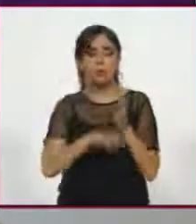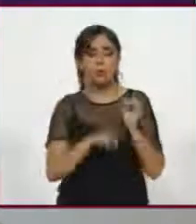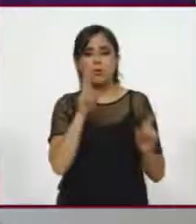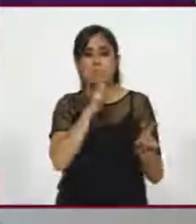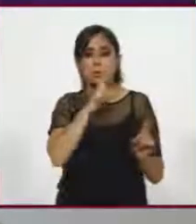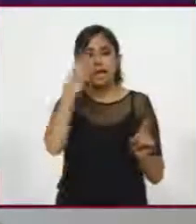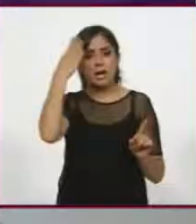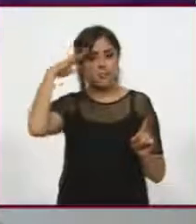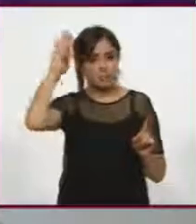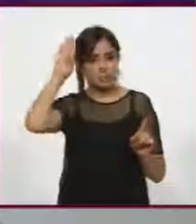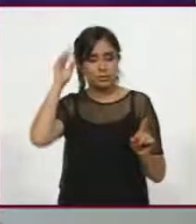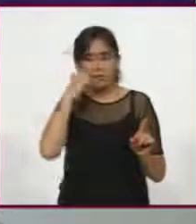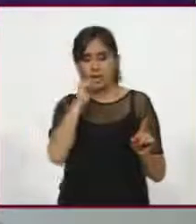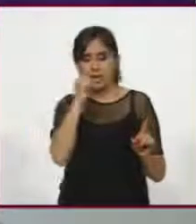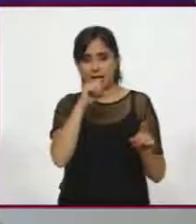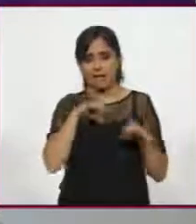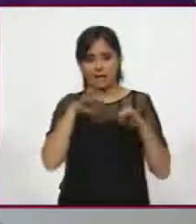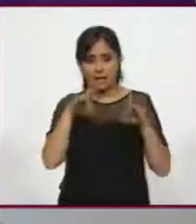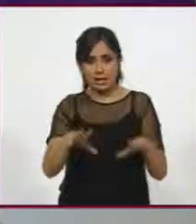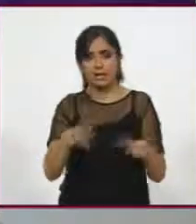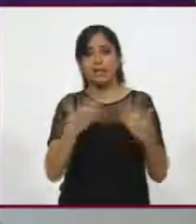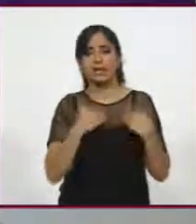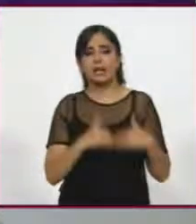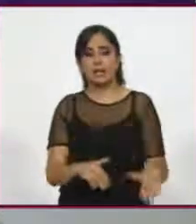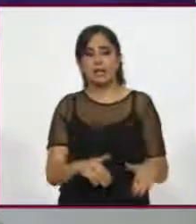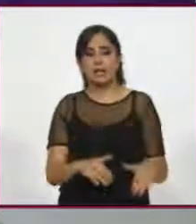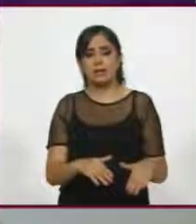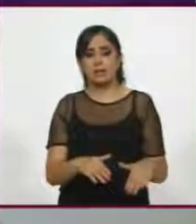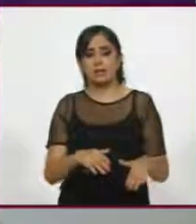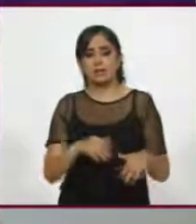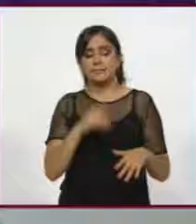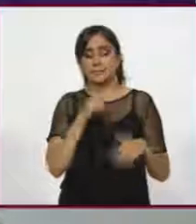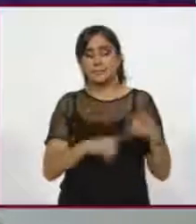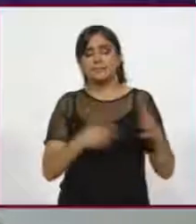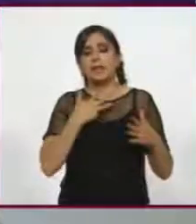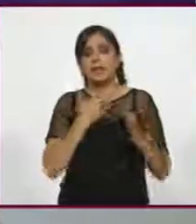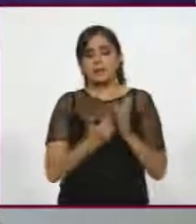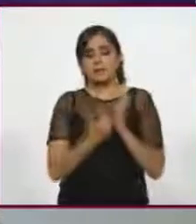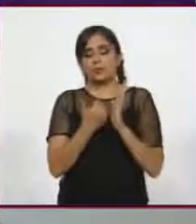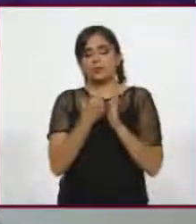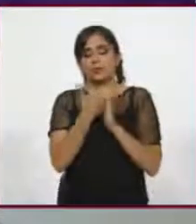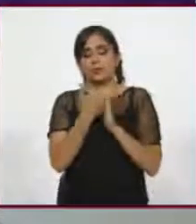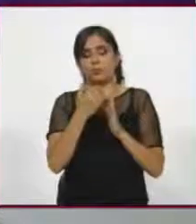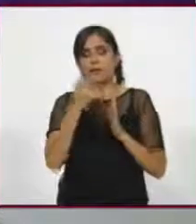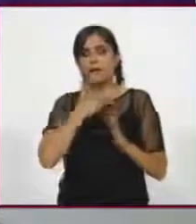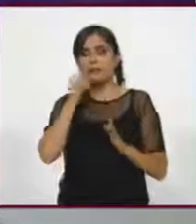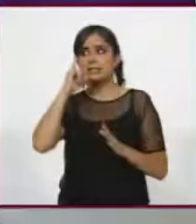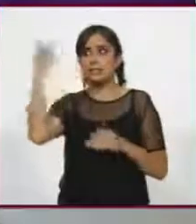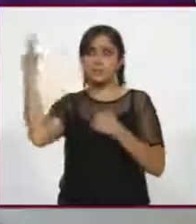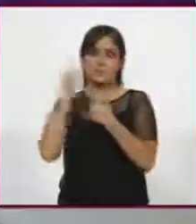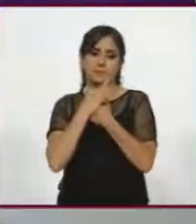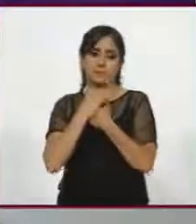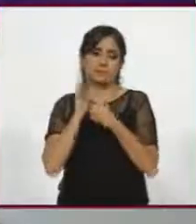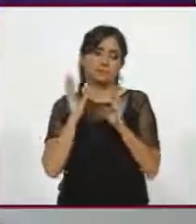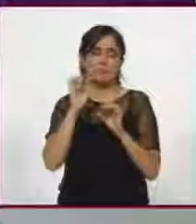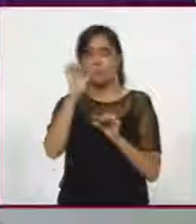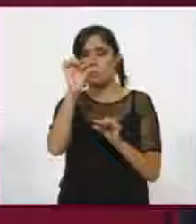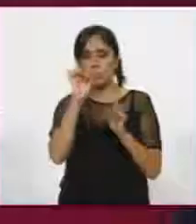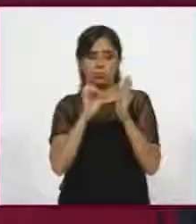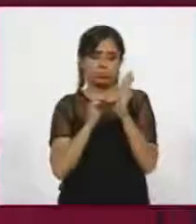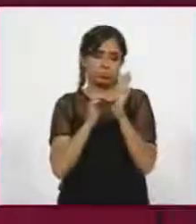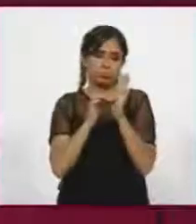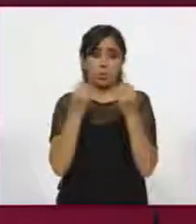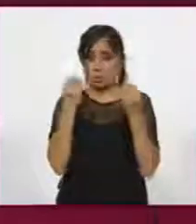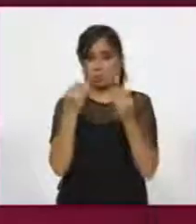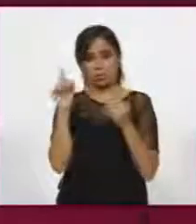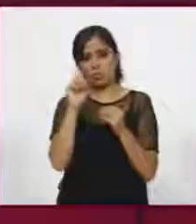Rusia, Australia y Polonia, están en +1 y +4, ¿no? Sube, no es mucho. No es mucho,